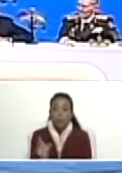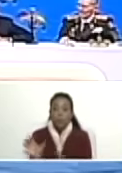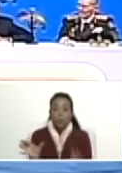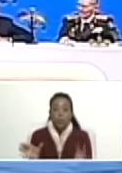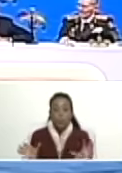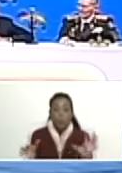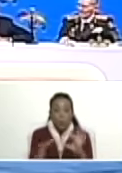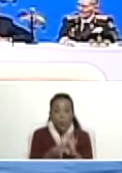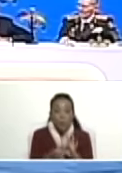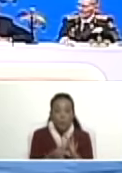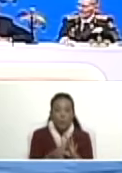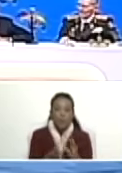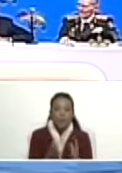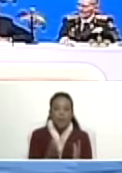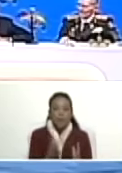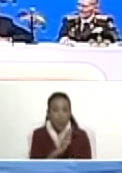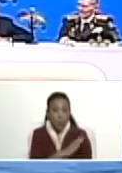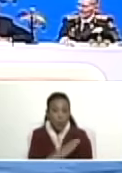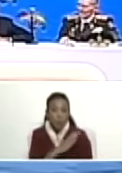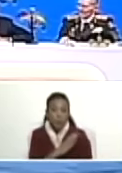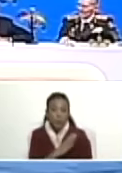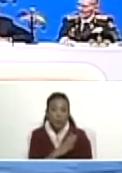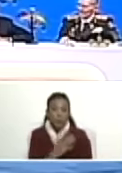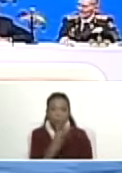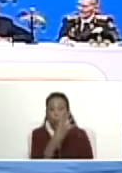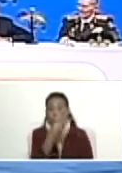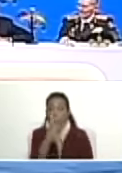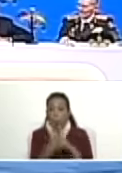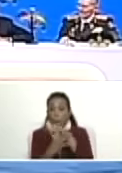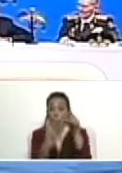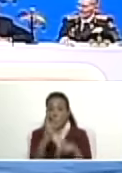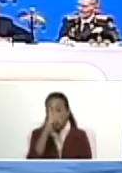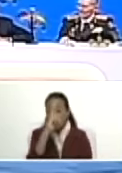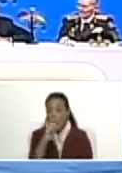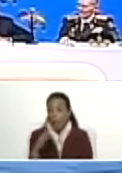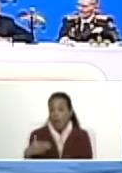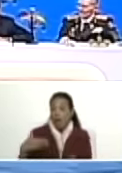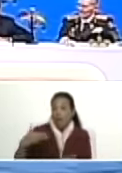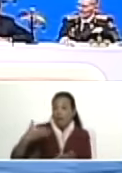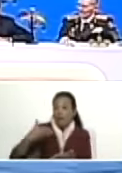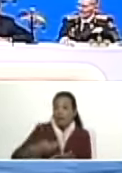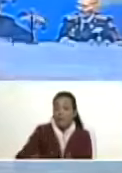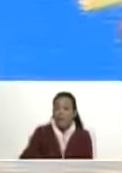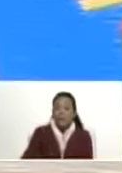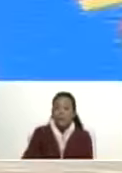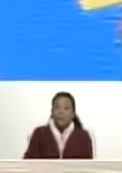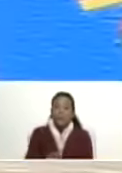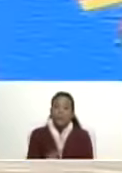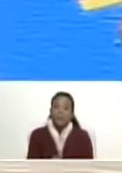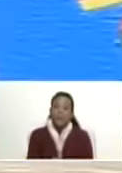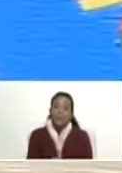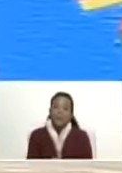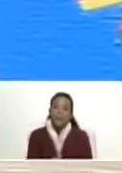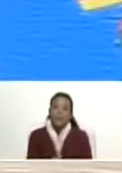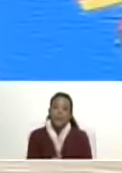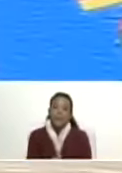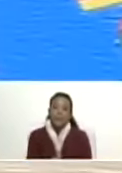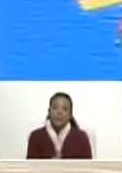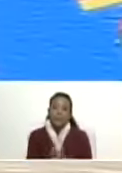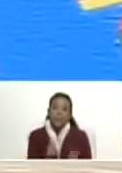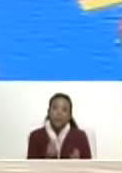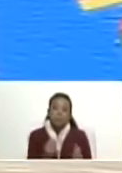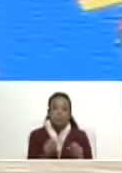estableció esa comisión que funcionó durante 4 años. Fueron 4 años de